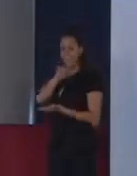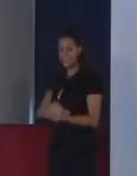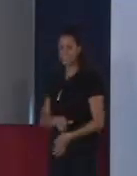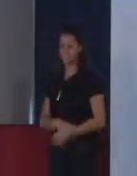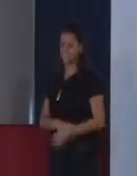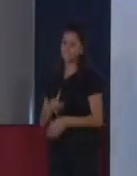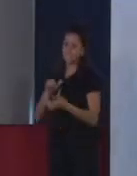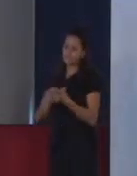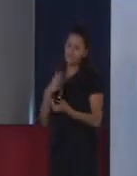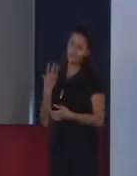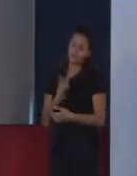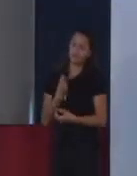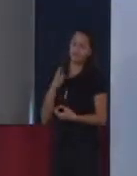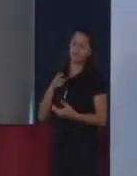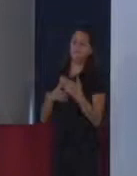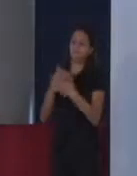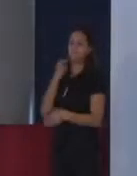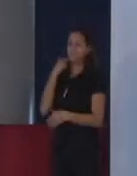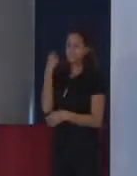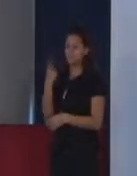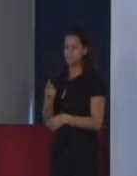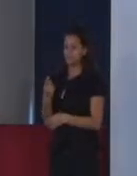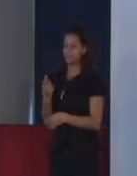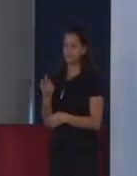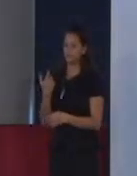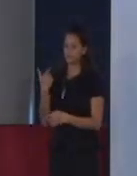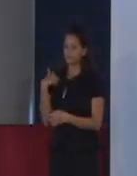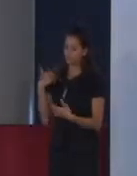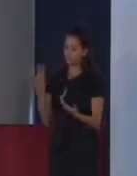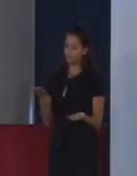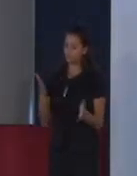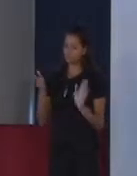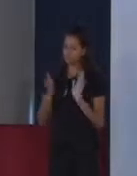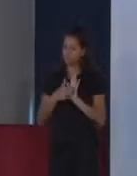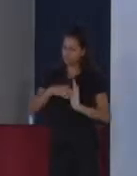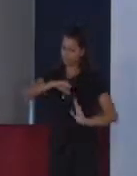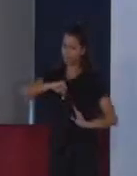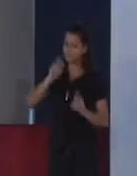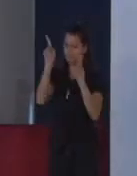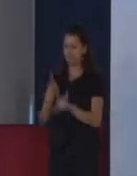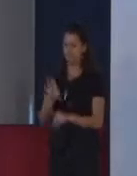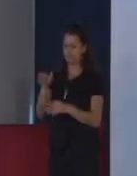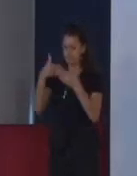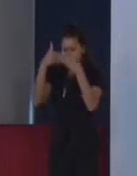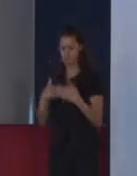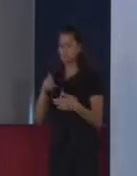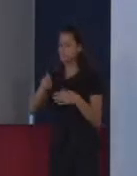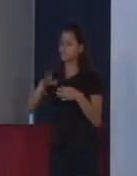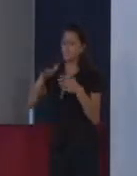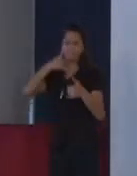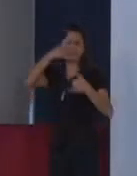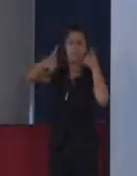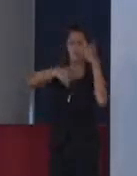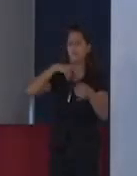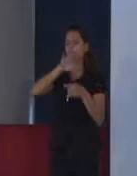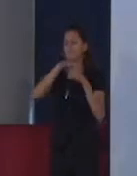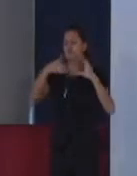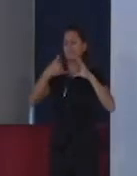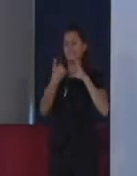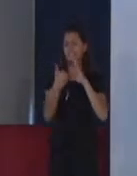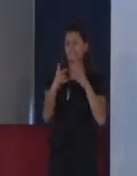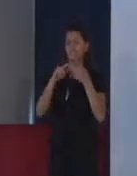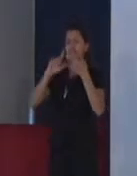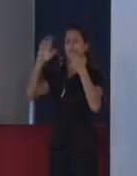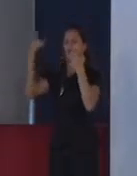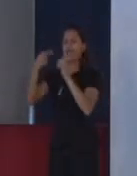los que tenemos que empezar a decir, es que estamos garantizando el derecho de la persona con discapacidad, y toca llamar a los medios, a City TV, a